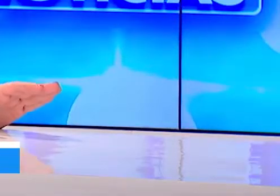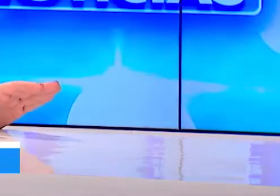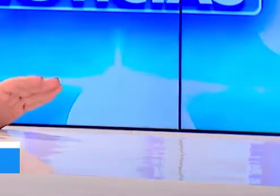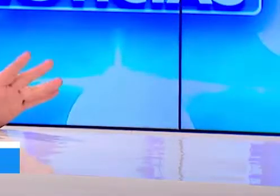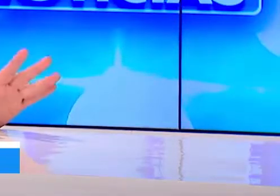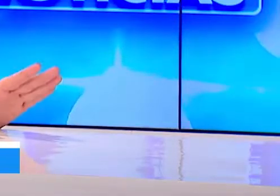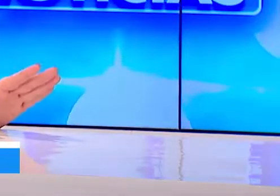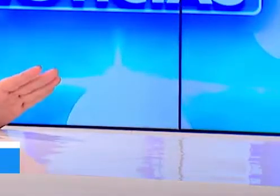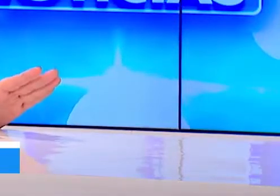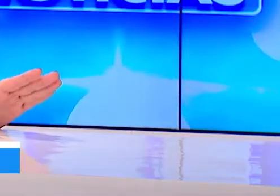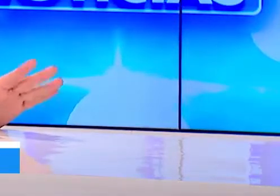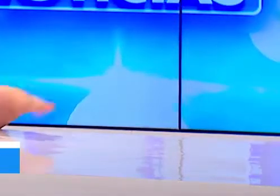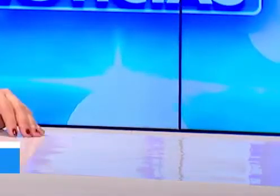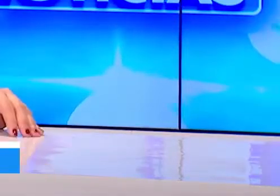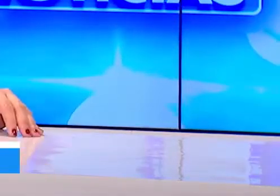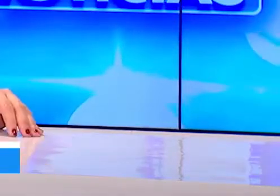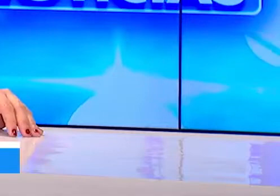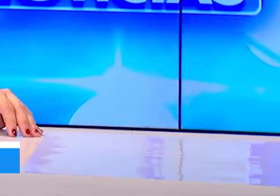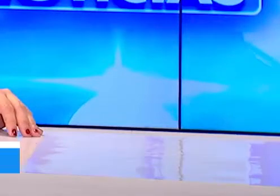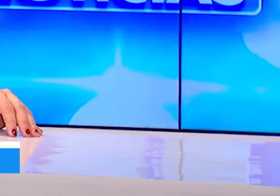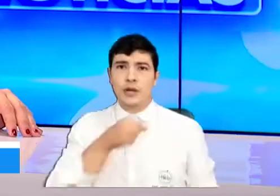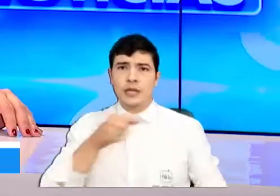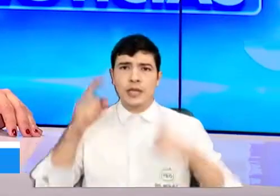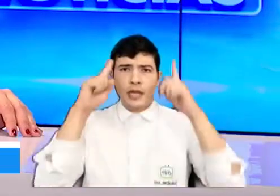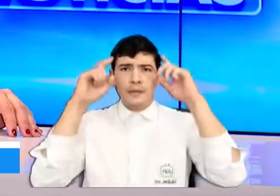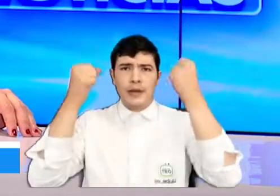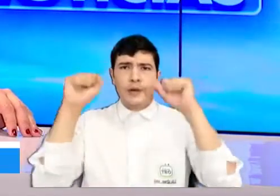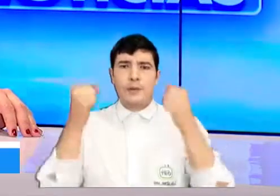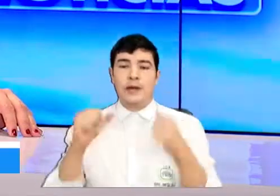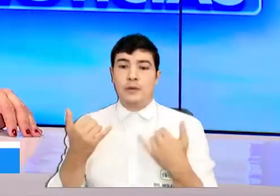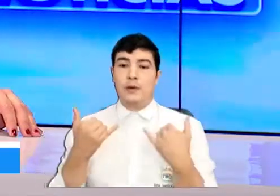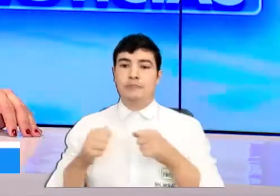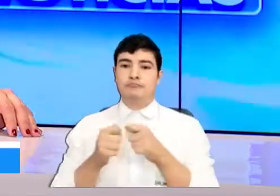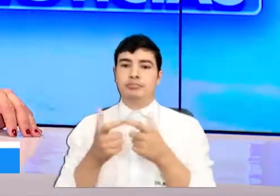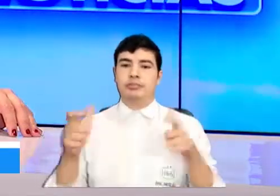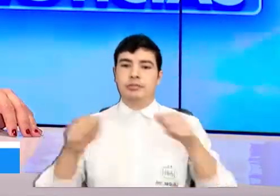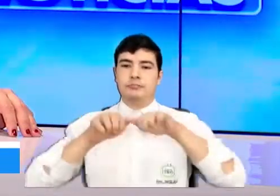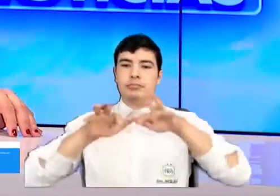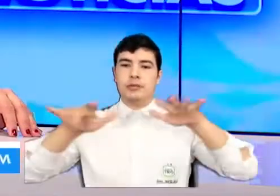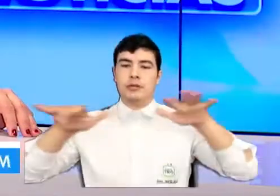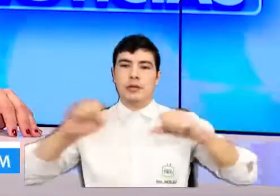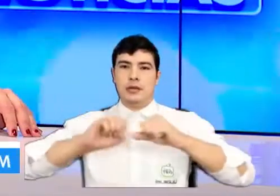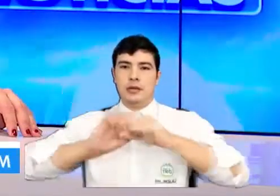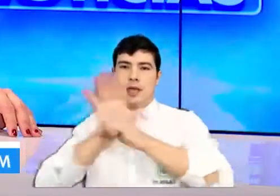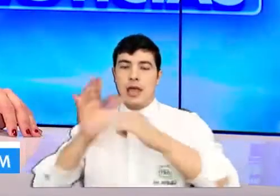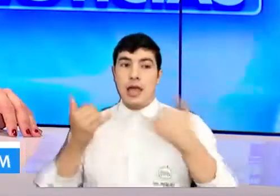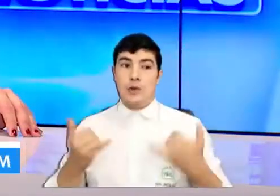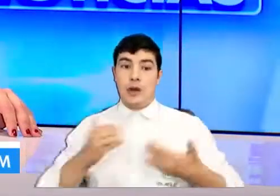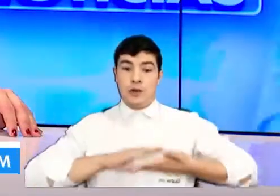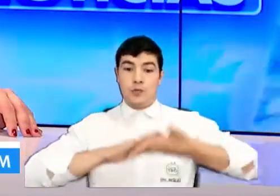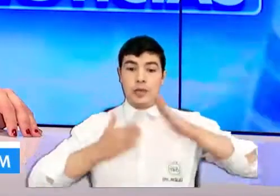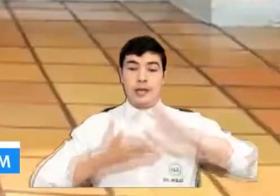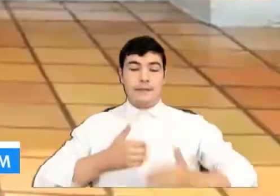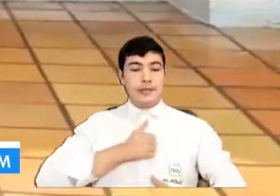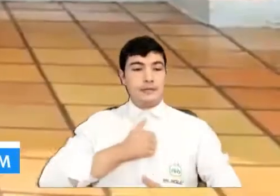y desinfección en sus sectores. A esta jornada se unieron los habitantes de conjuntos residenciales en Villa del Rosario.